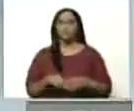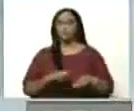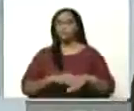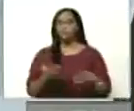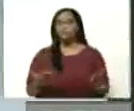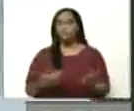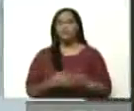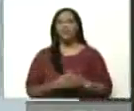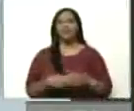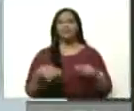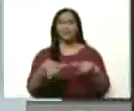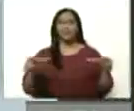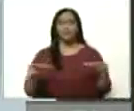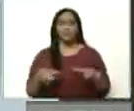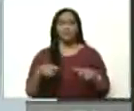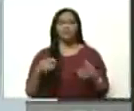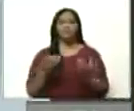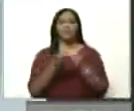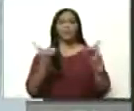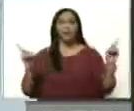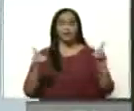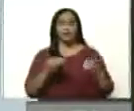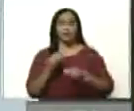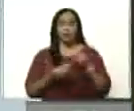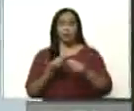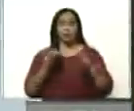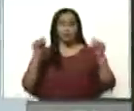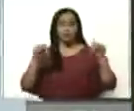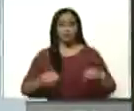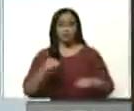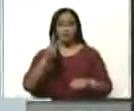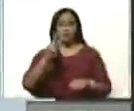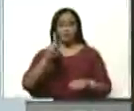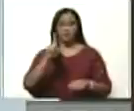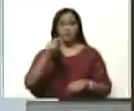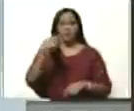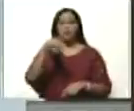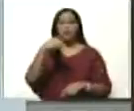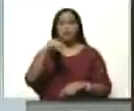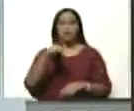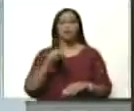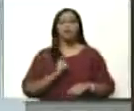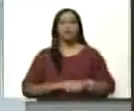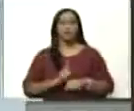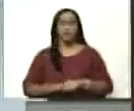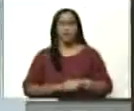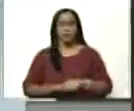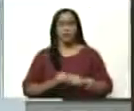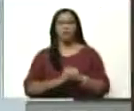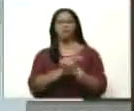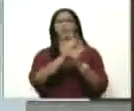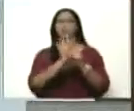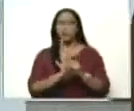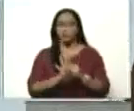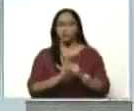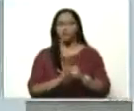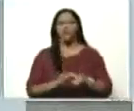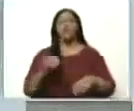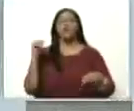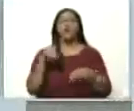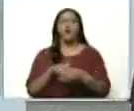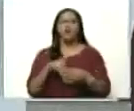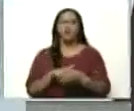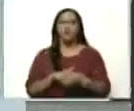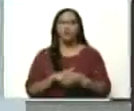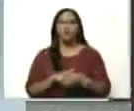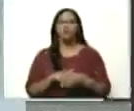actualmente en condiciones democráticas como las que imperaron aquí el 21 de noviembre, en estos tiempos post-COVID, los electores suelen sancionar a